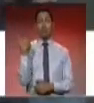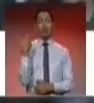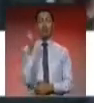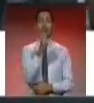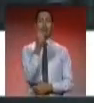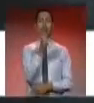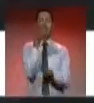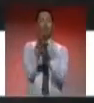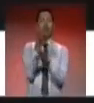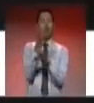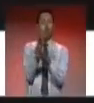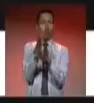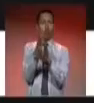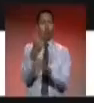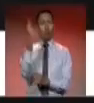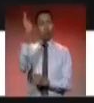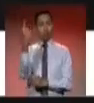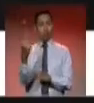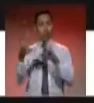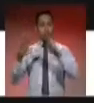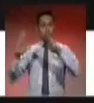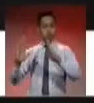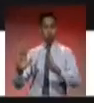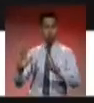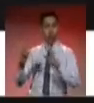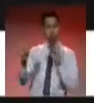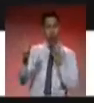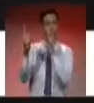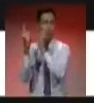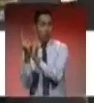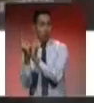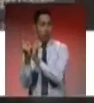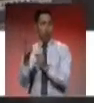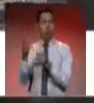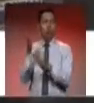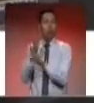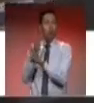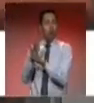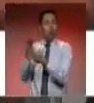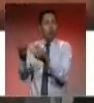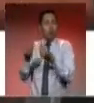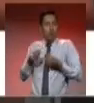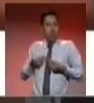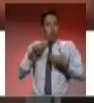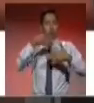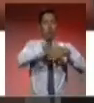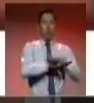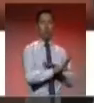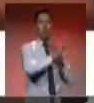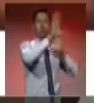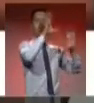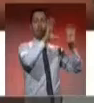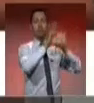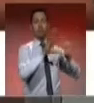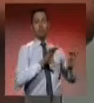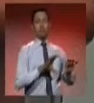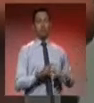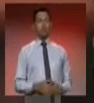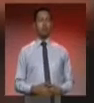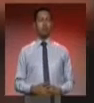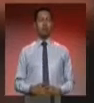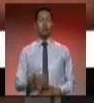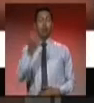un turno en el punto informativo ubicado entre las calles Espejo y García Moreno. Esta idea del museo me